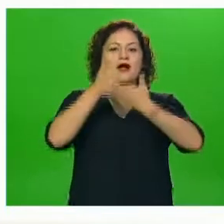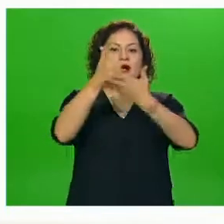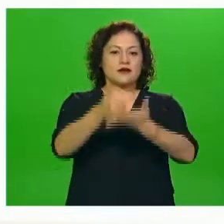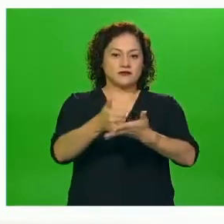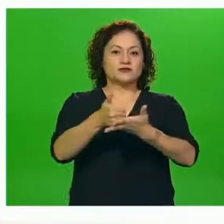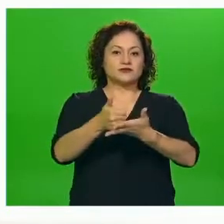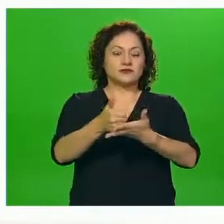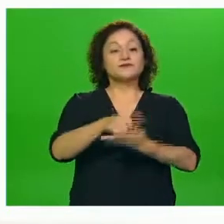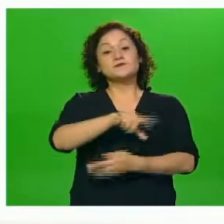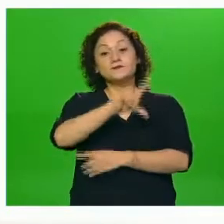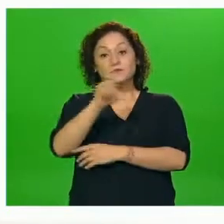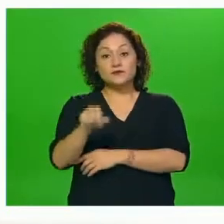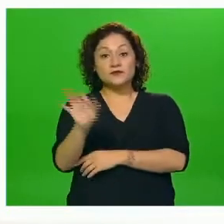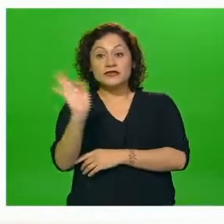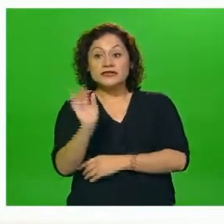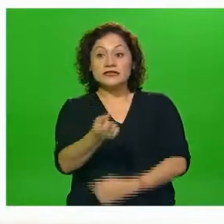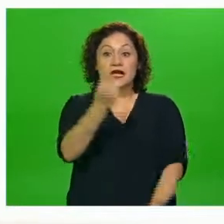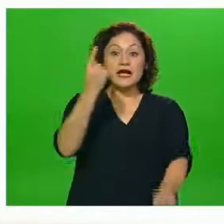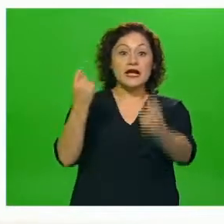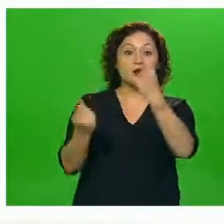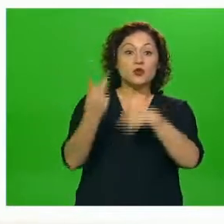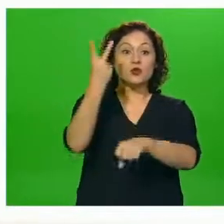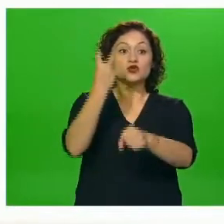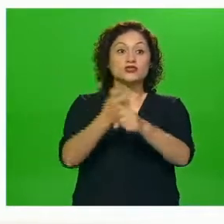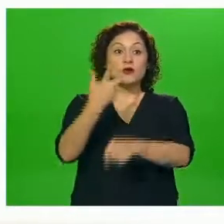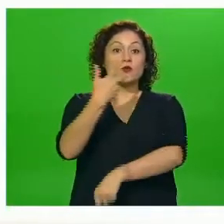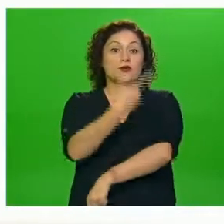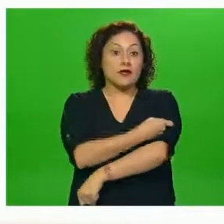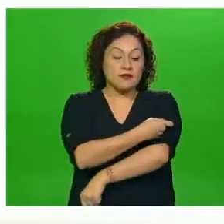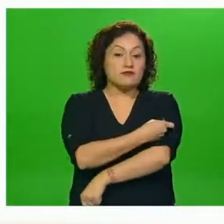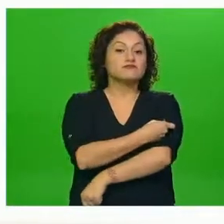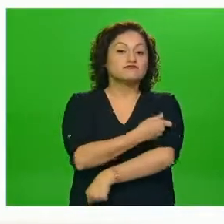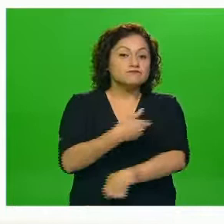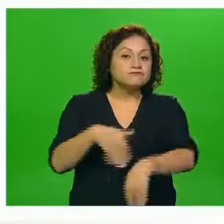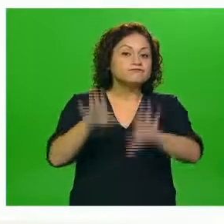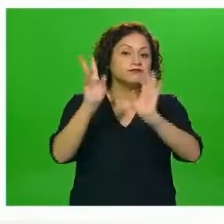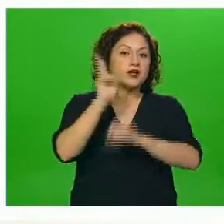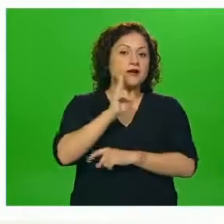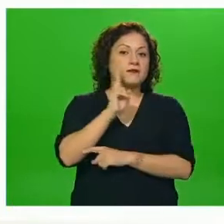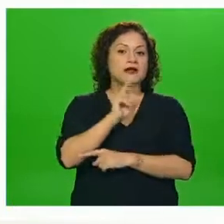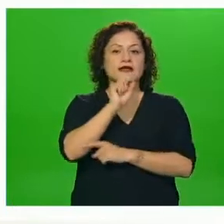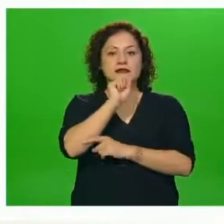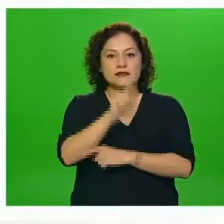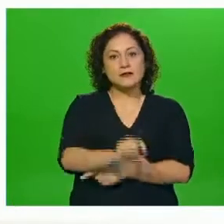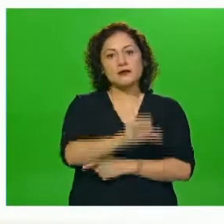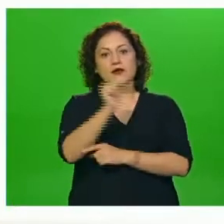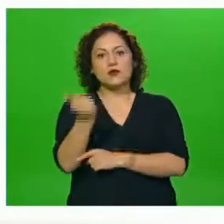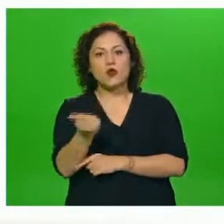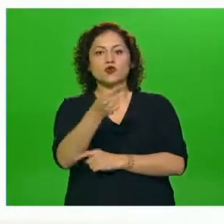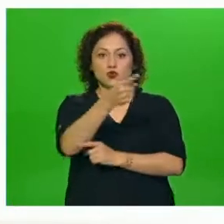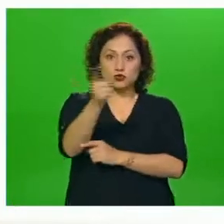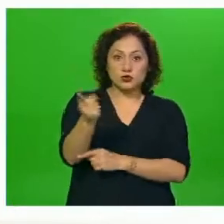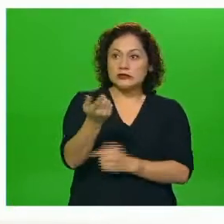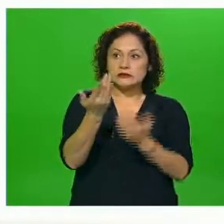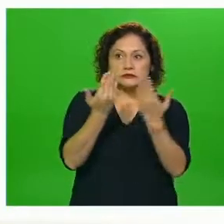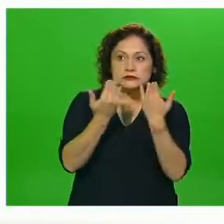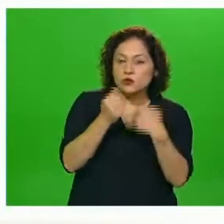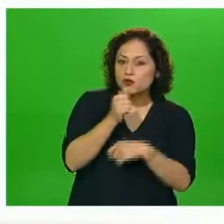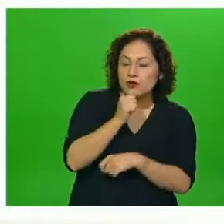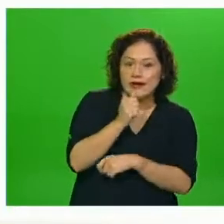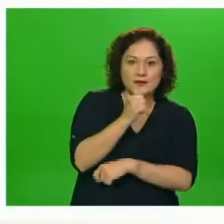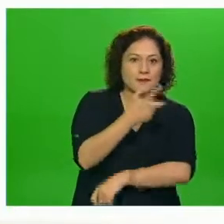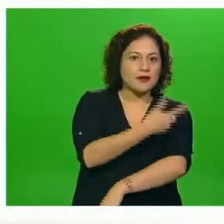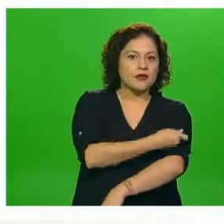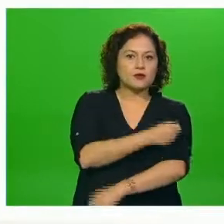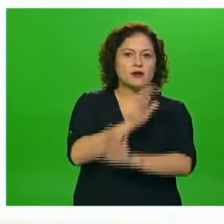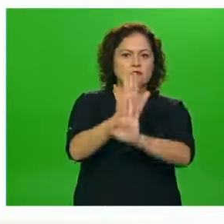cuando reciban la segunda dosis tendrán la protección. Pero también es una buena noticia para todos los que aún no se han vacunado. Porque en la medida que